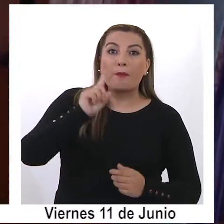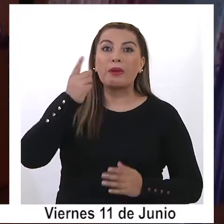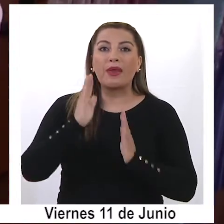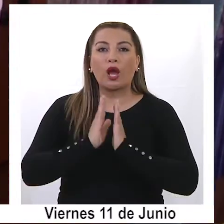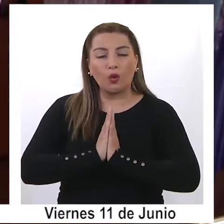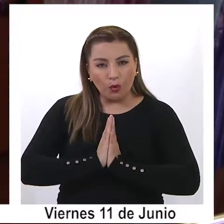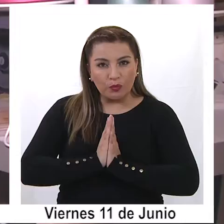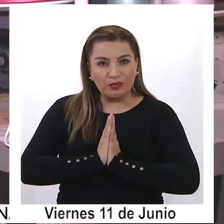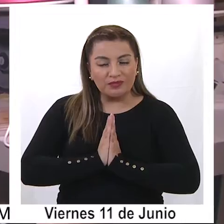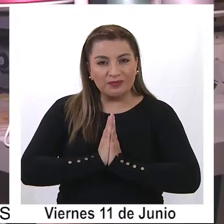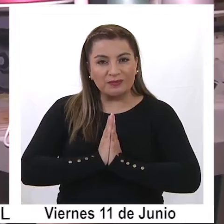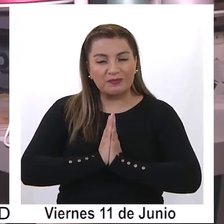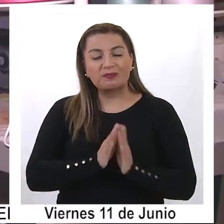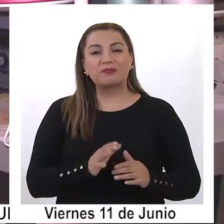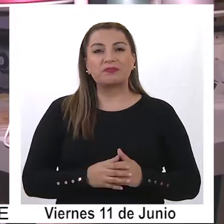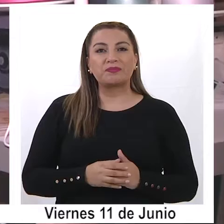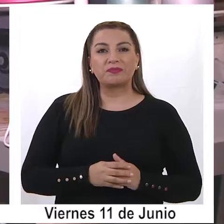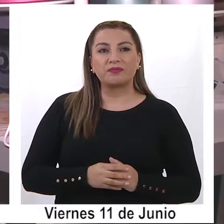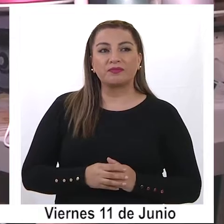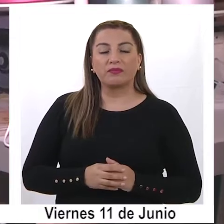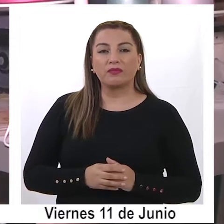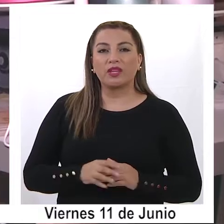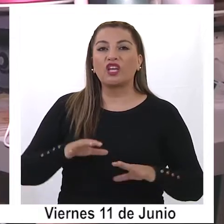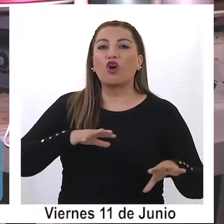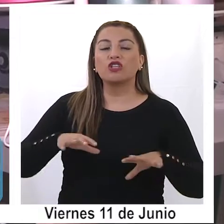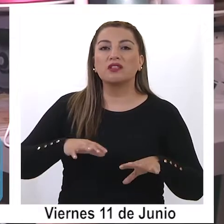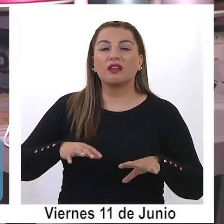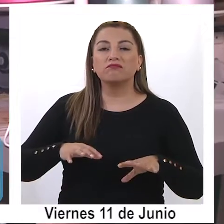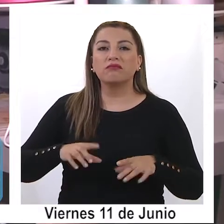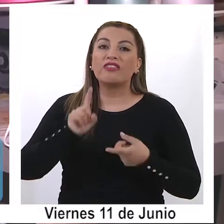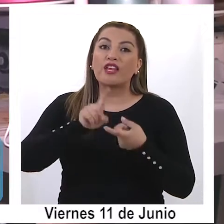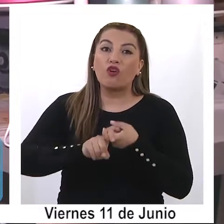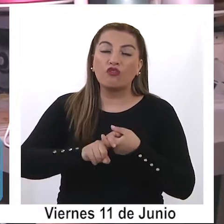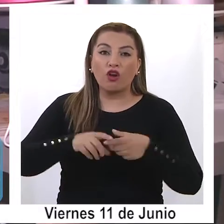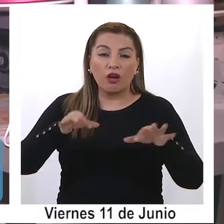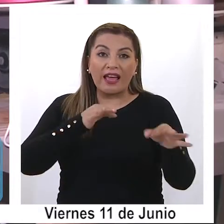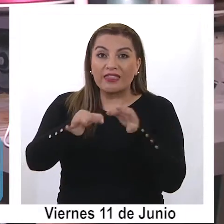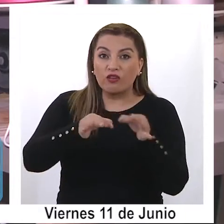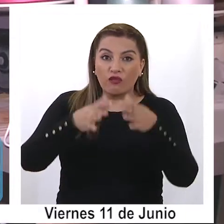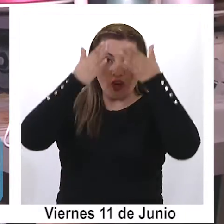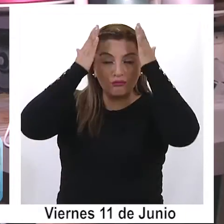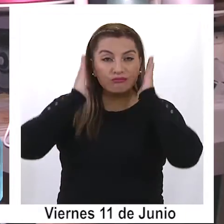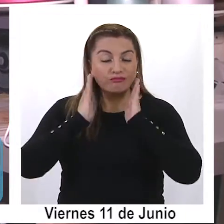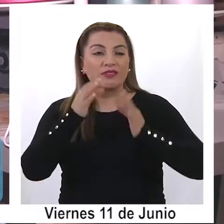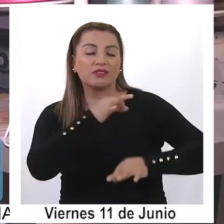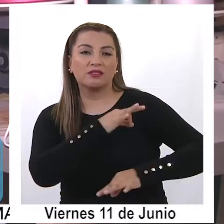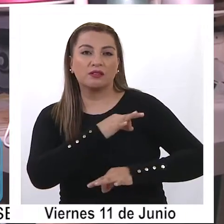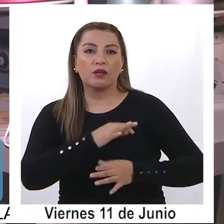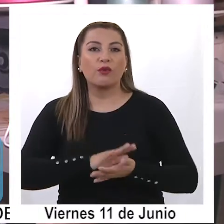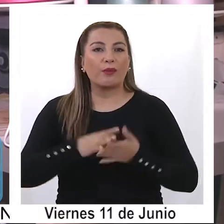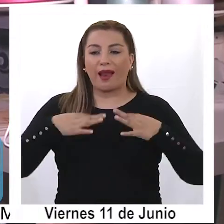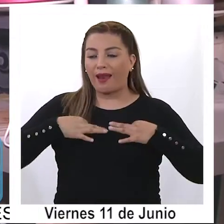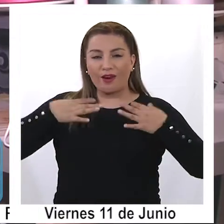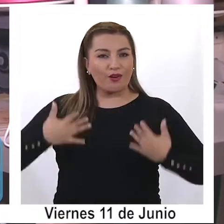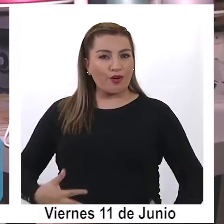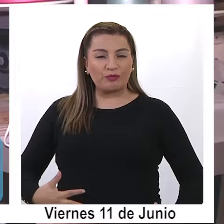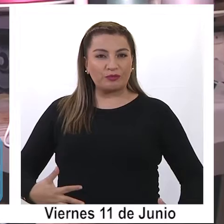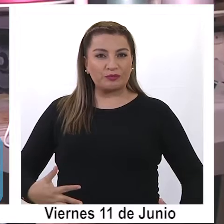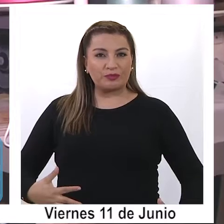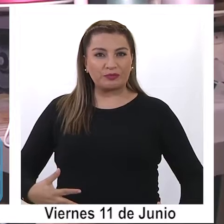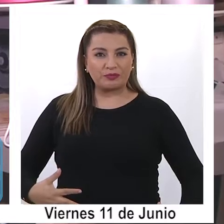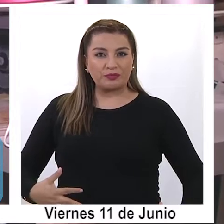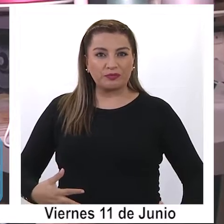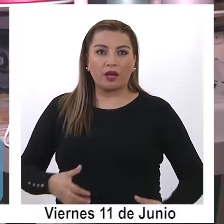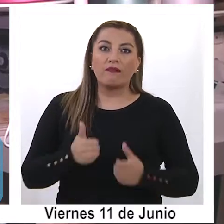comunión, y accesorios de novia, de novio. Te encuentras tu variedad desde el vestuario para lo que